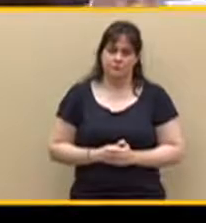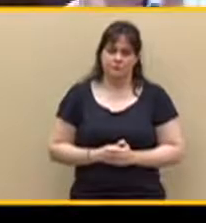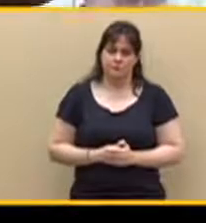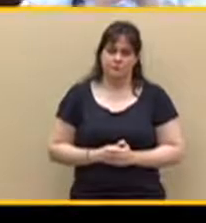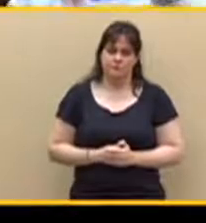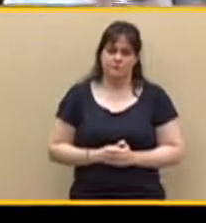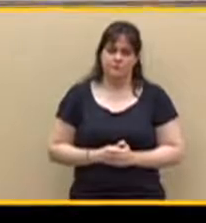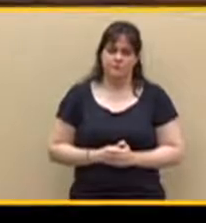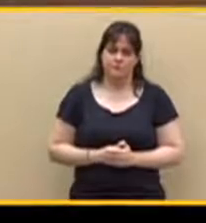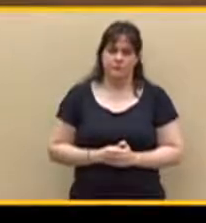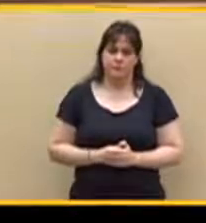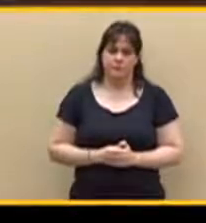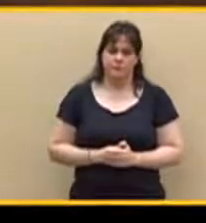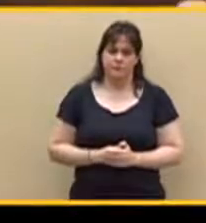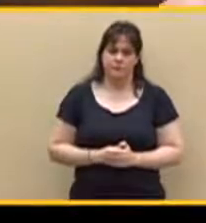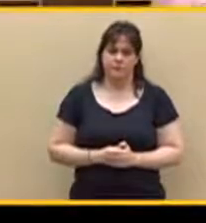Miren,